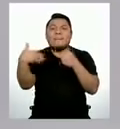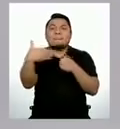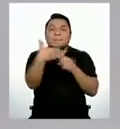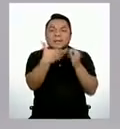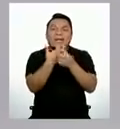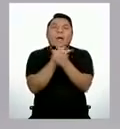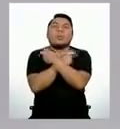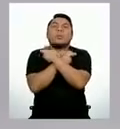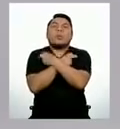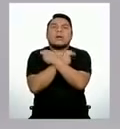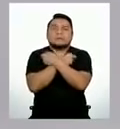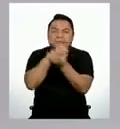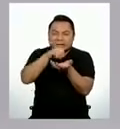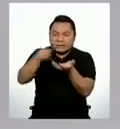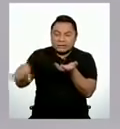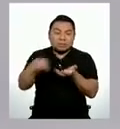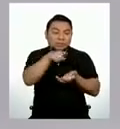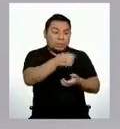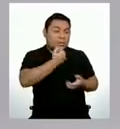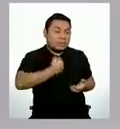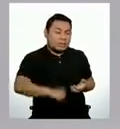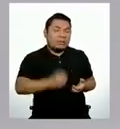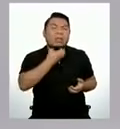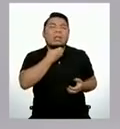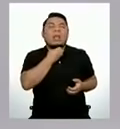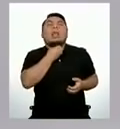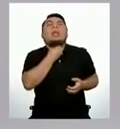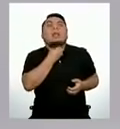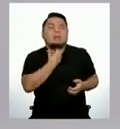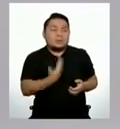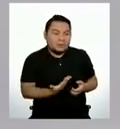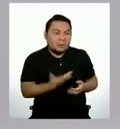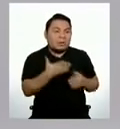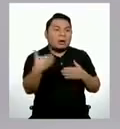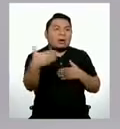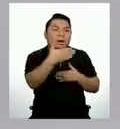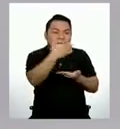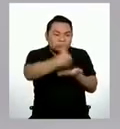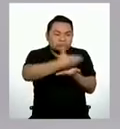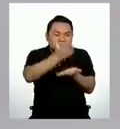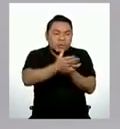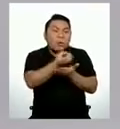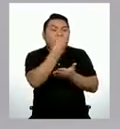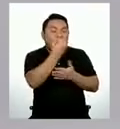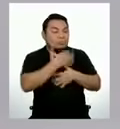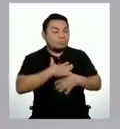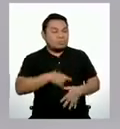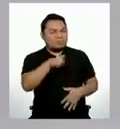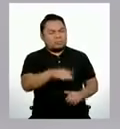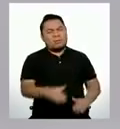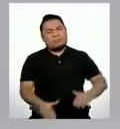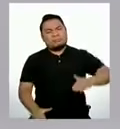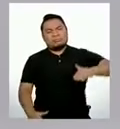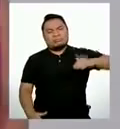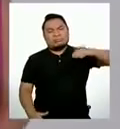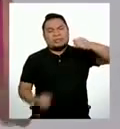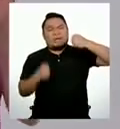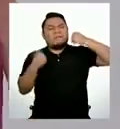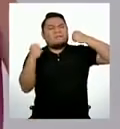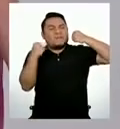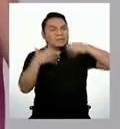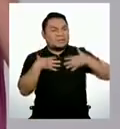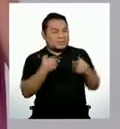huesos para que tus hijos no se ahoguen al comer. Este alimento les ayudará a crecer fuertes y sanos.